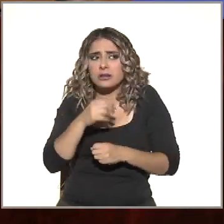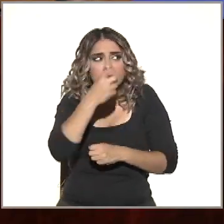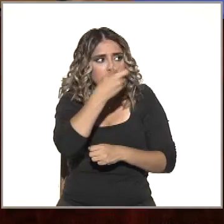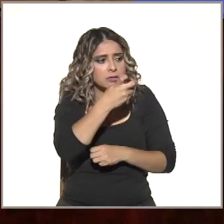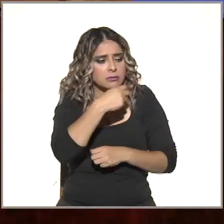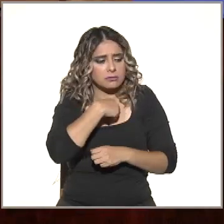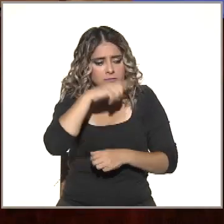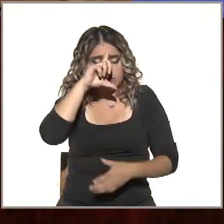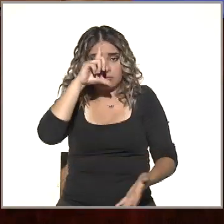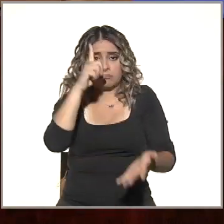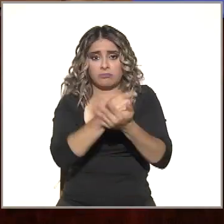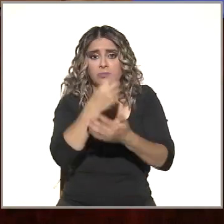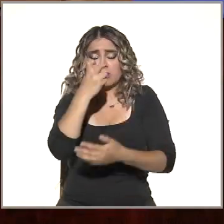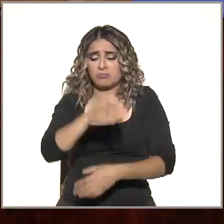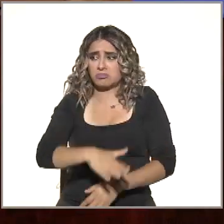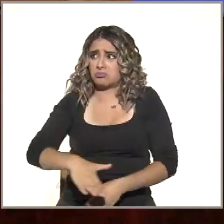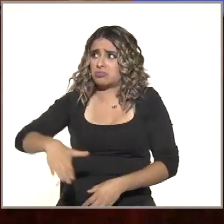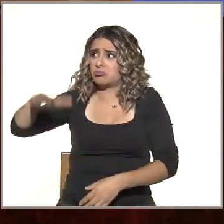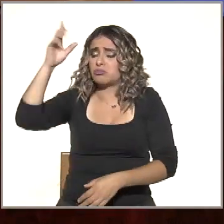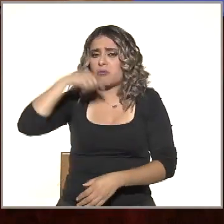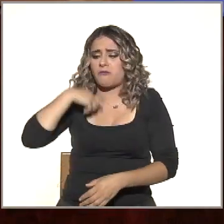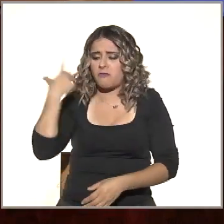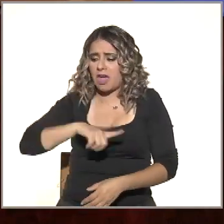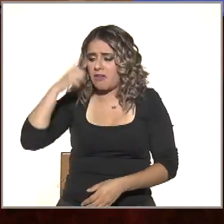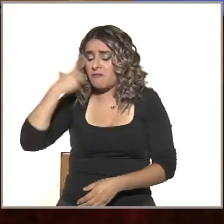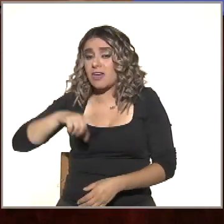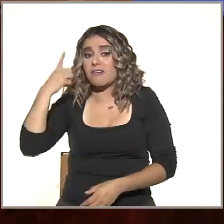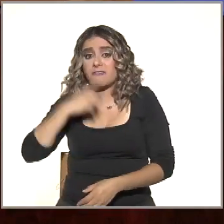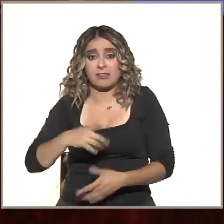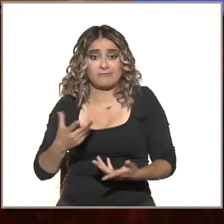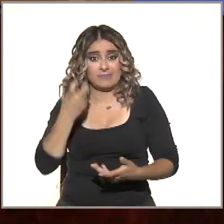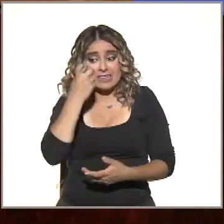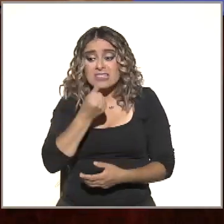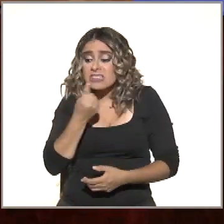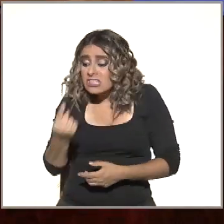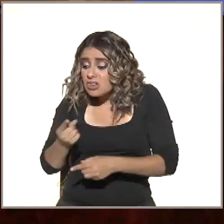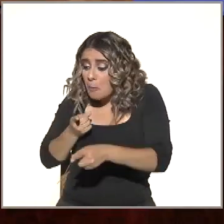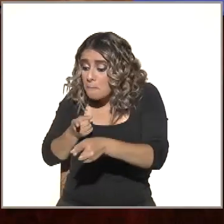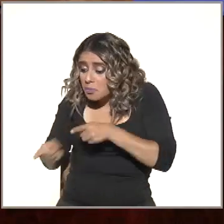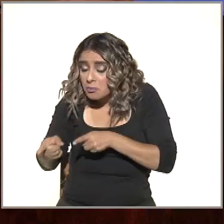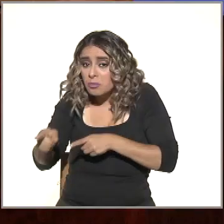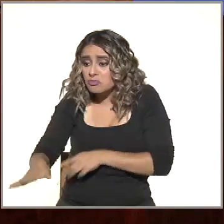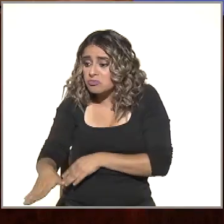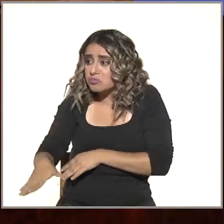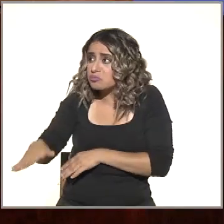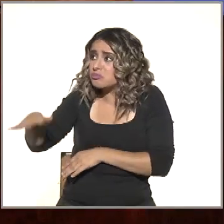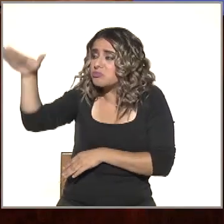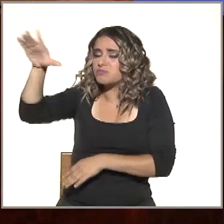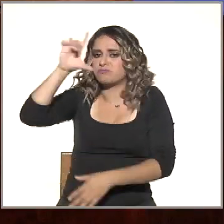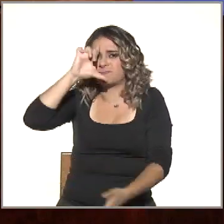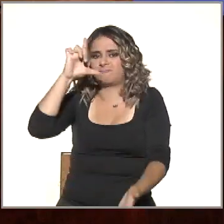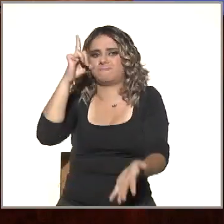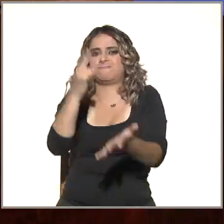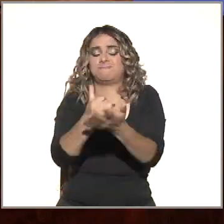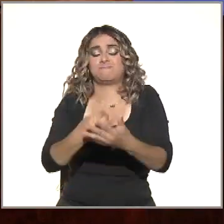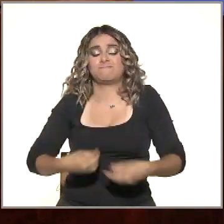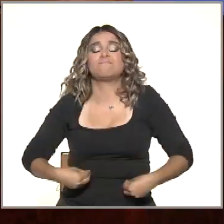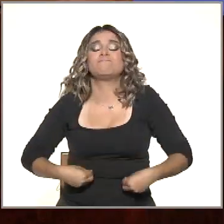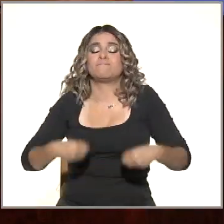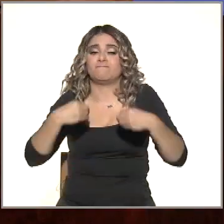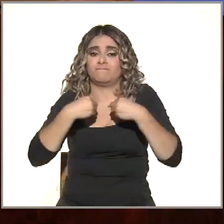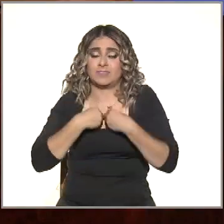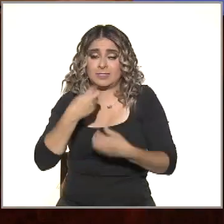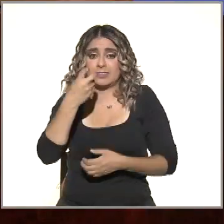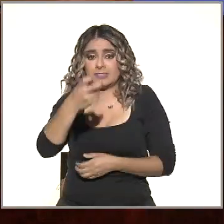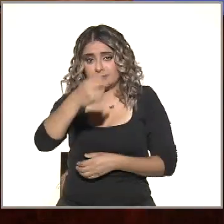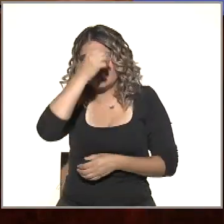y no es así. El poder de las palabras en un niño a veces puede cambiar y hacer la diferencia. Nos dicen a